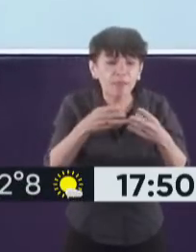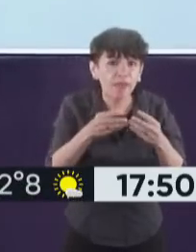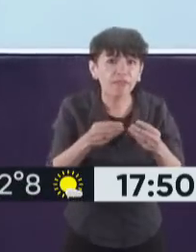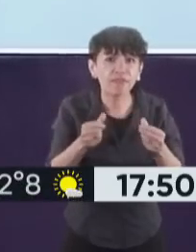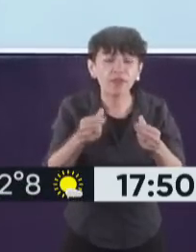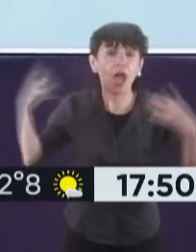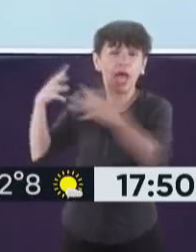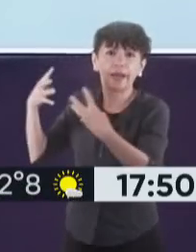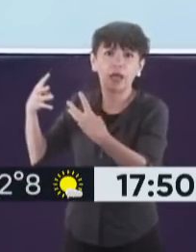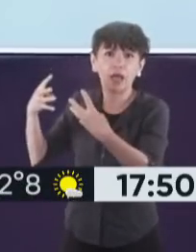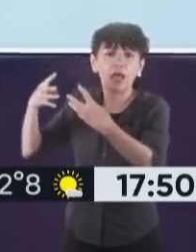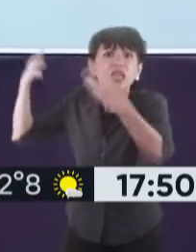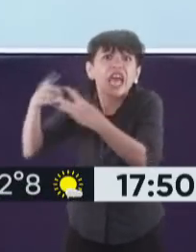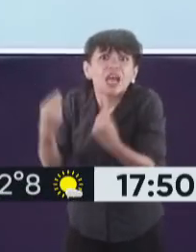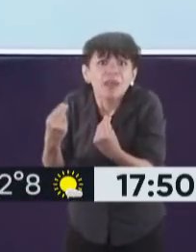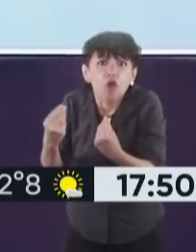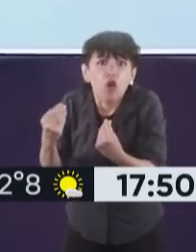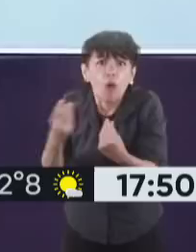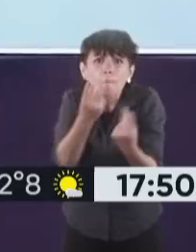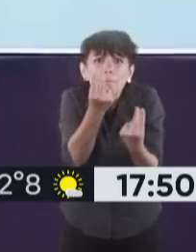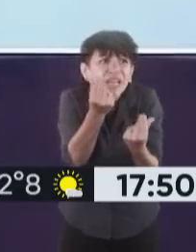los precios del mundo por las nubes.